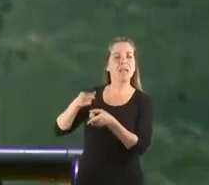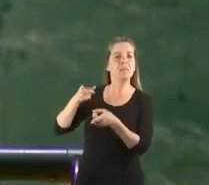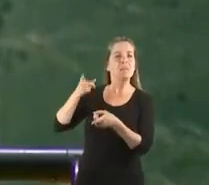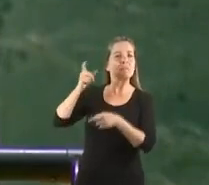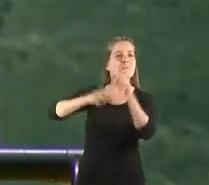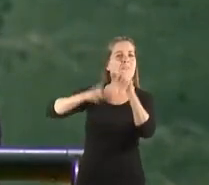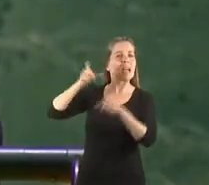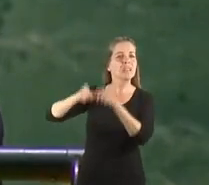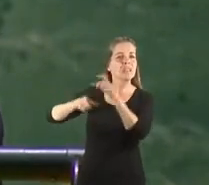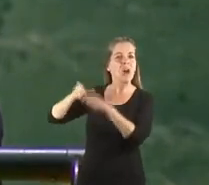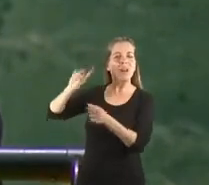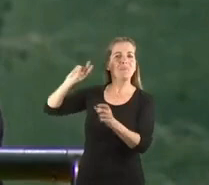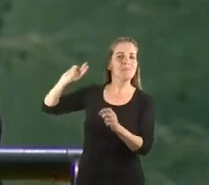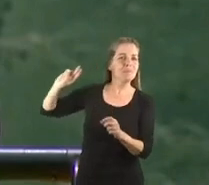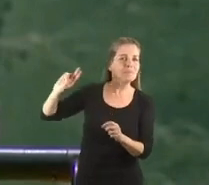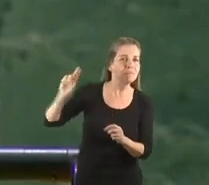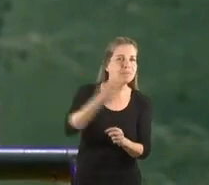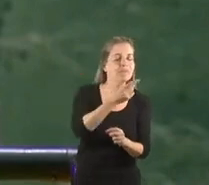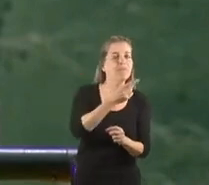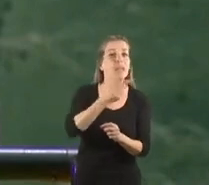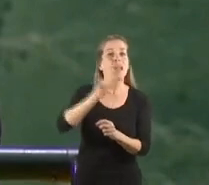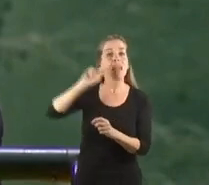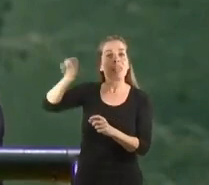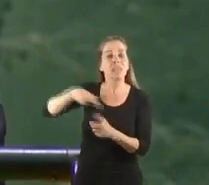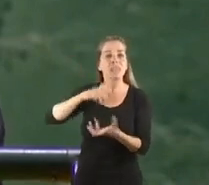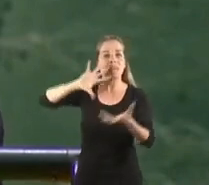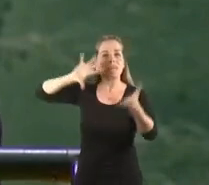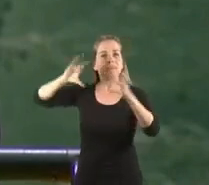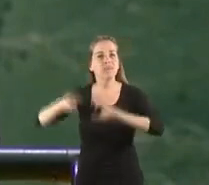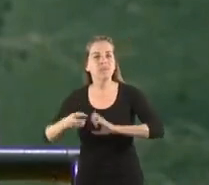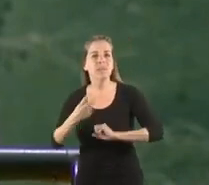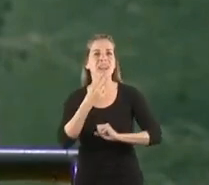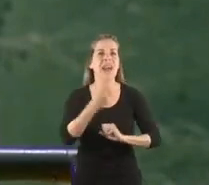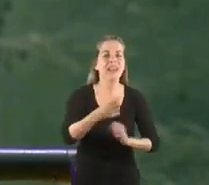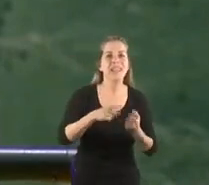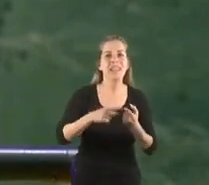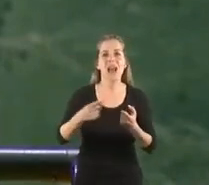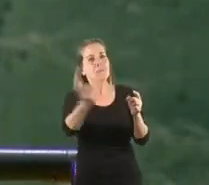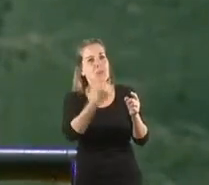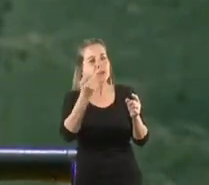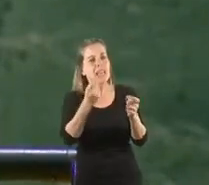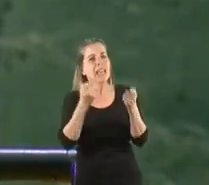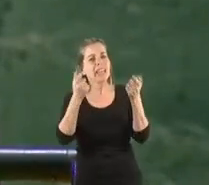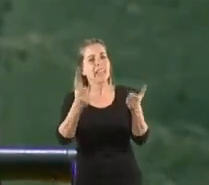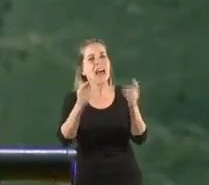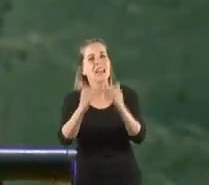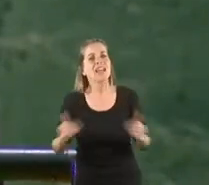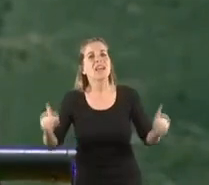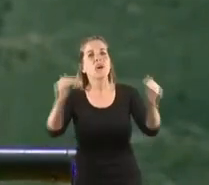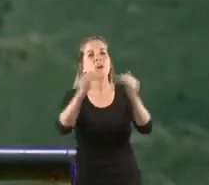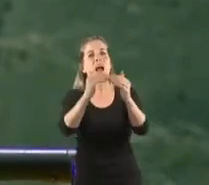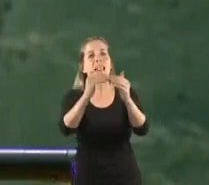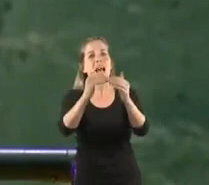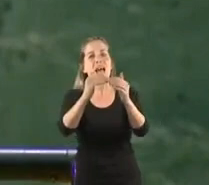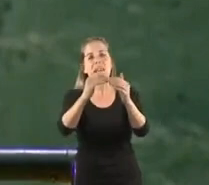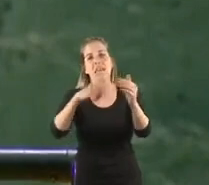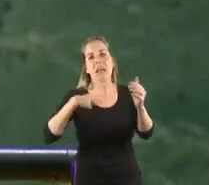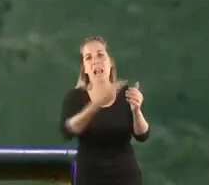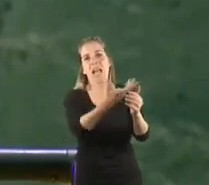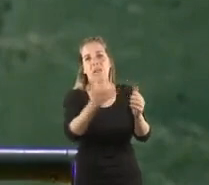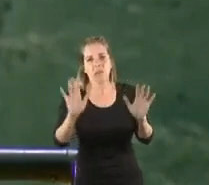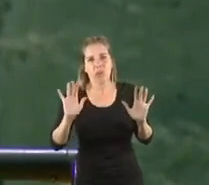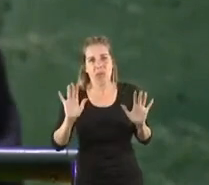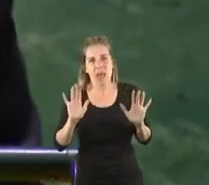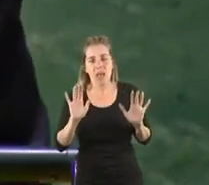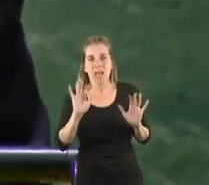y desatando una crisis energética y alimentaria de tremendas proporciones. La experiencia muestra que cuando se asfixia